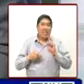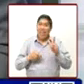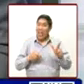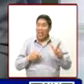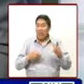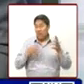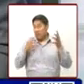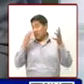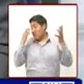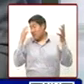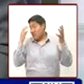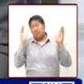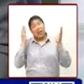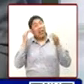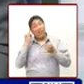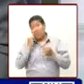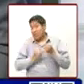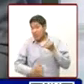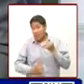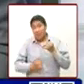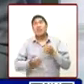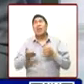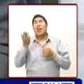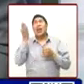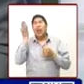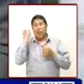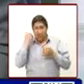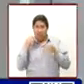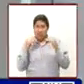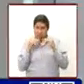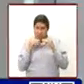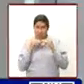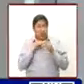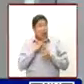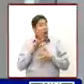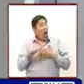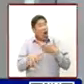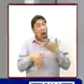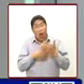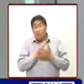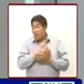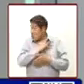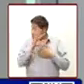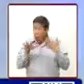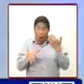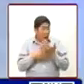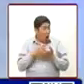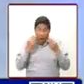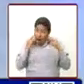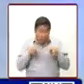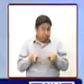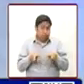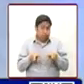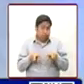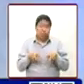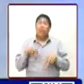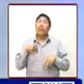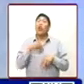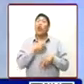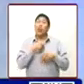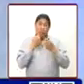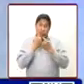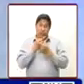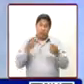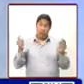anticipada, hay que decir. Sí, final anticipada. Dicho. Pese al empate que se registró en el Santiago Bernabéu, todo, absolutamente todo puede pasar. Y es por eso que nosotros hemos